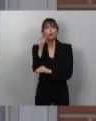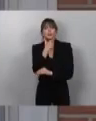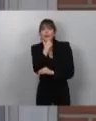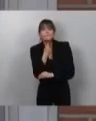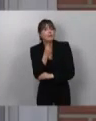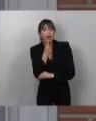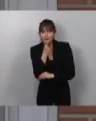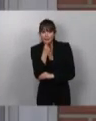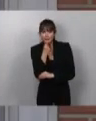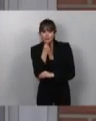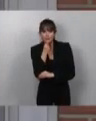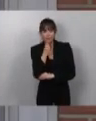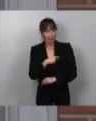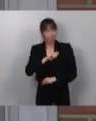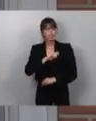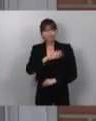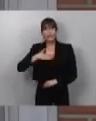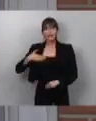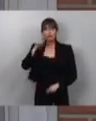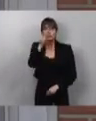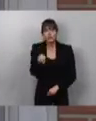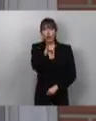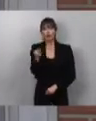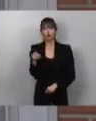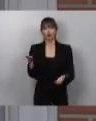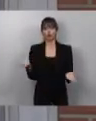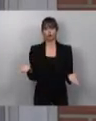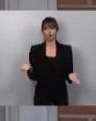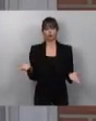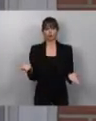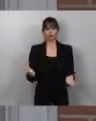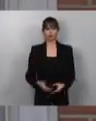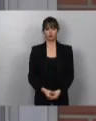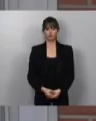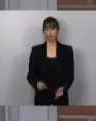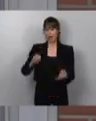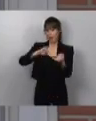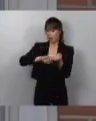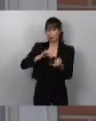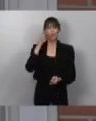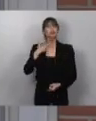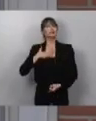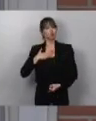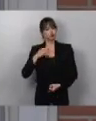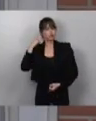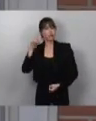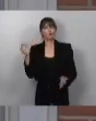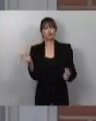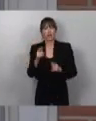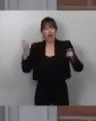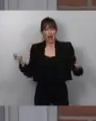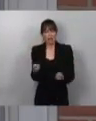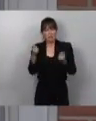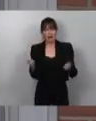libertad de expresión con libertad de difamación yo comparto esa es ese análisis esa CR que se